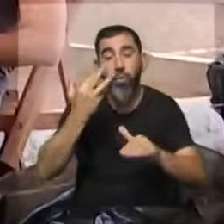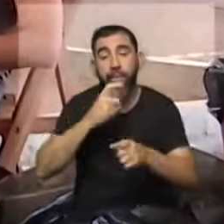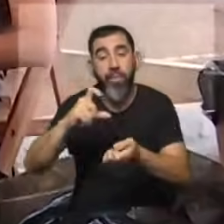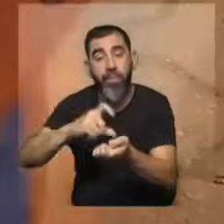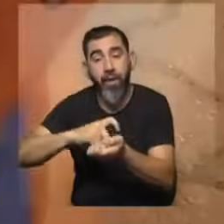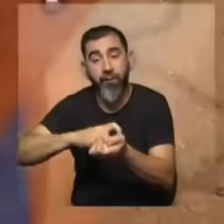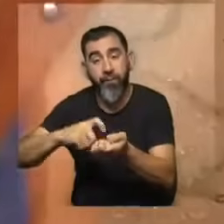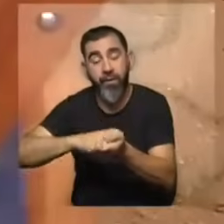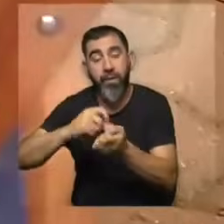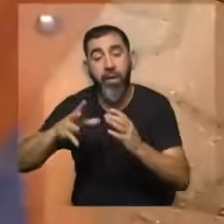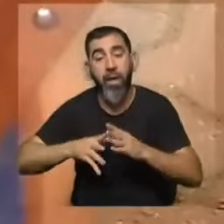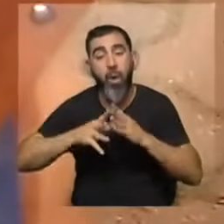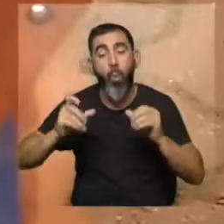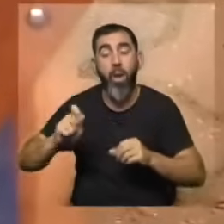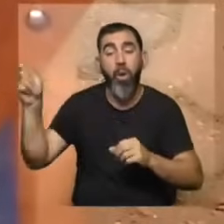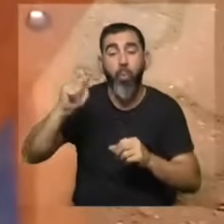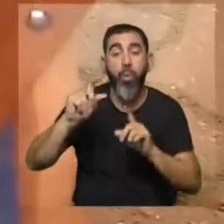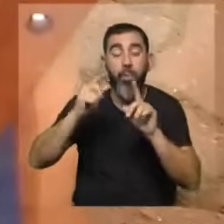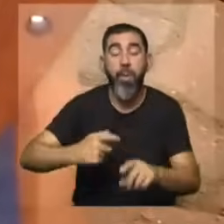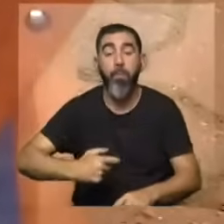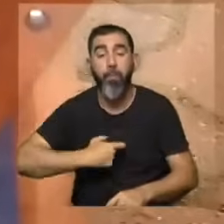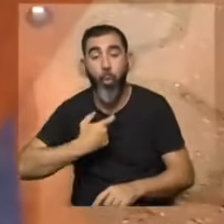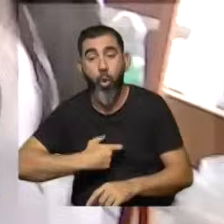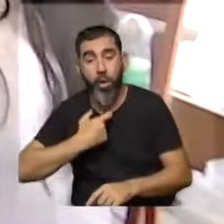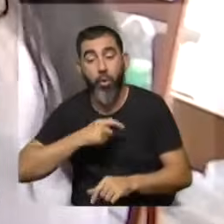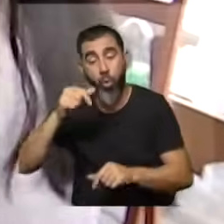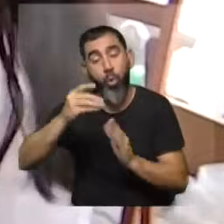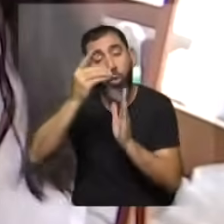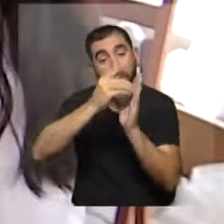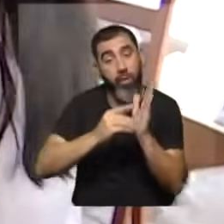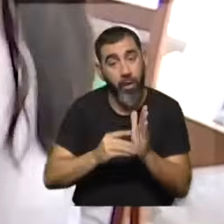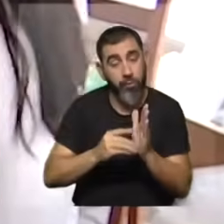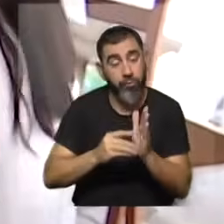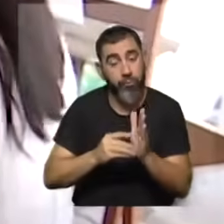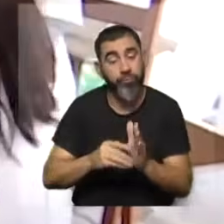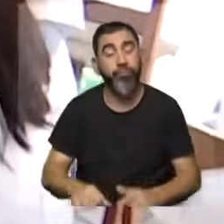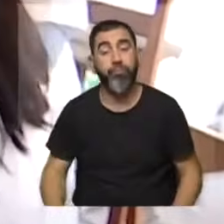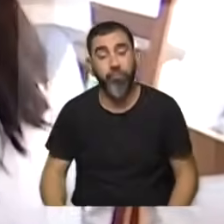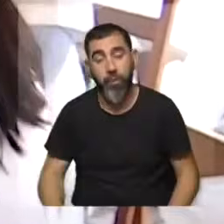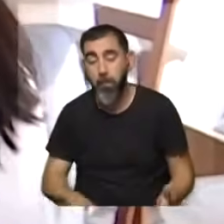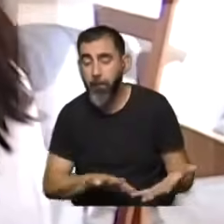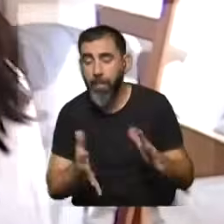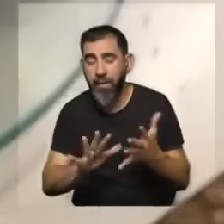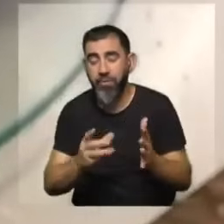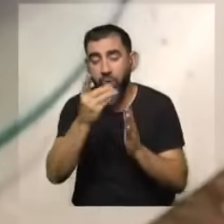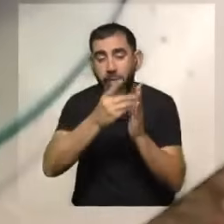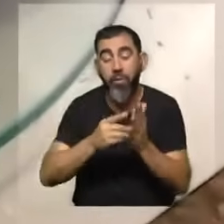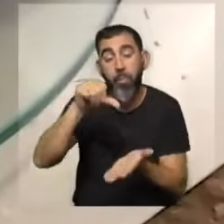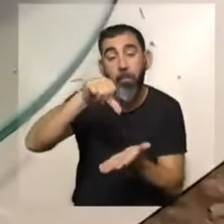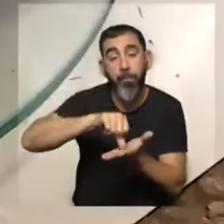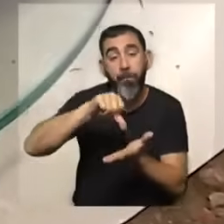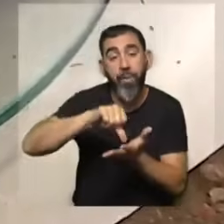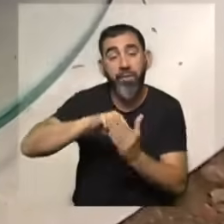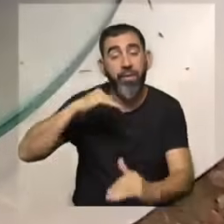en en la escuela pública y en la escuela privada también hoy obtuvimos es el dato que es un dato que que se parece muchísimo al dato de los países